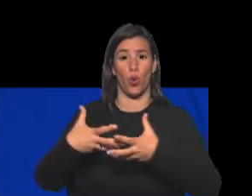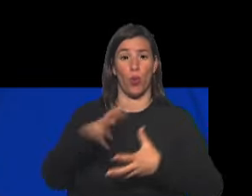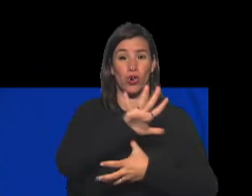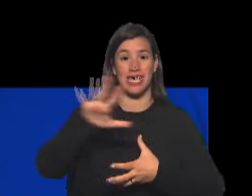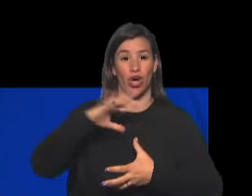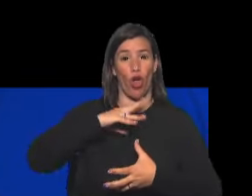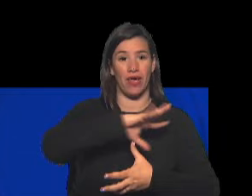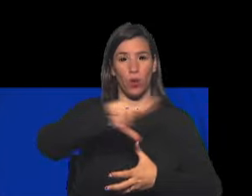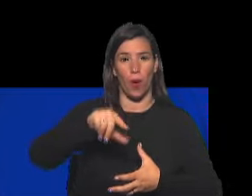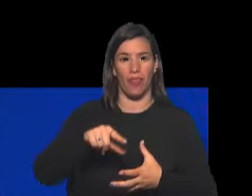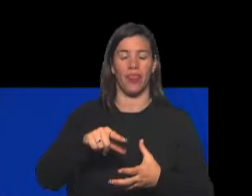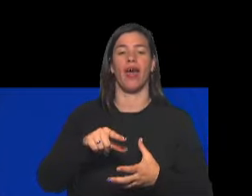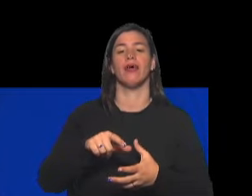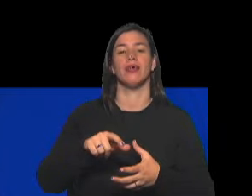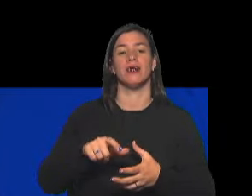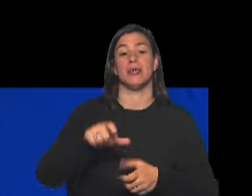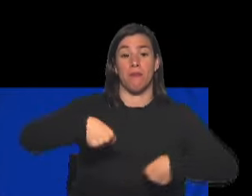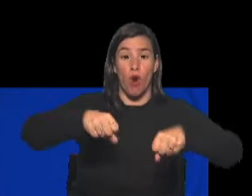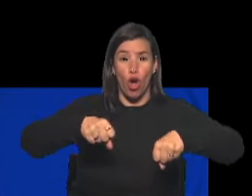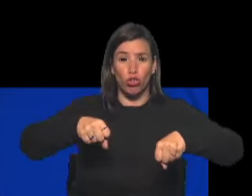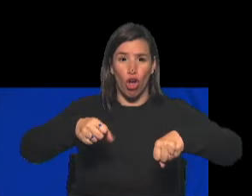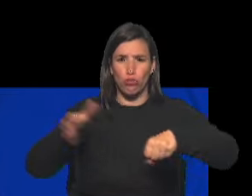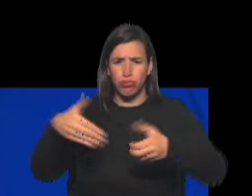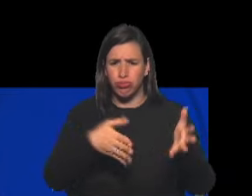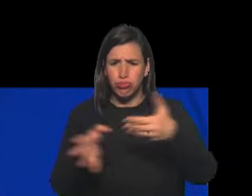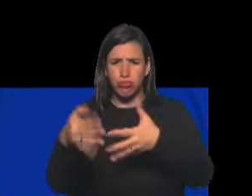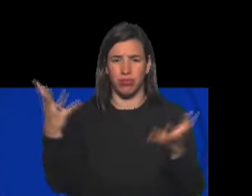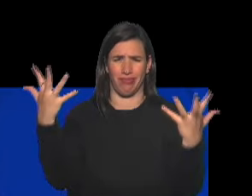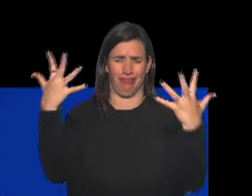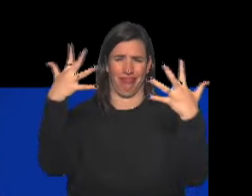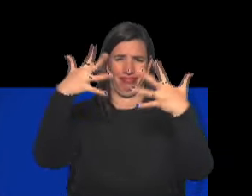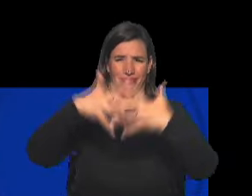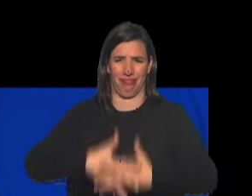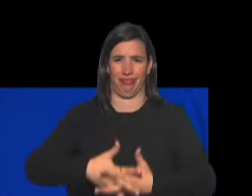mezclaron entre la caravana de motos que recorría la zona. El violento